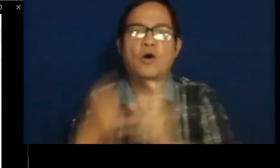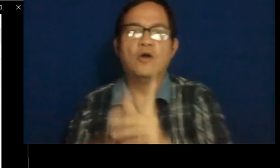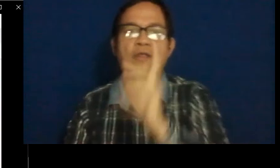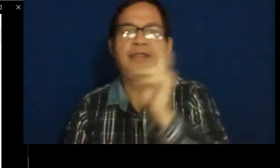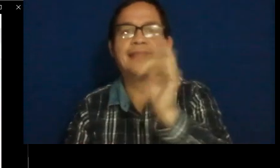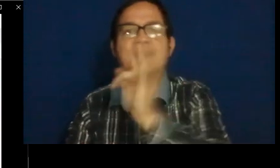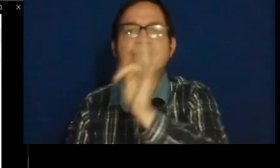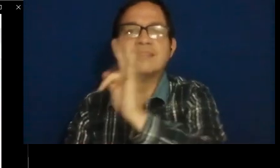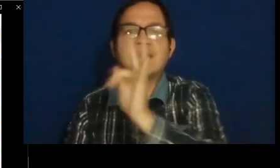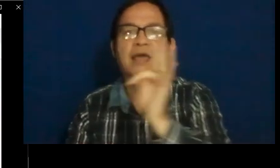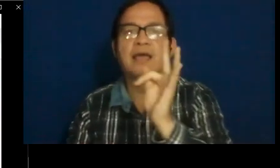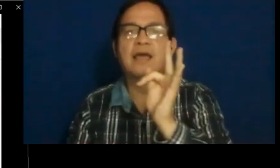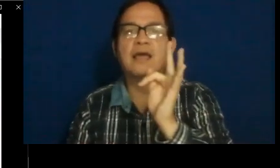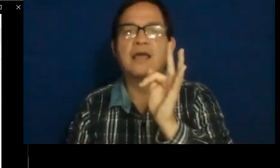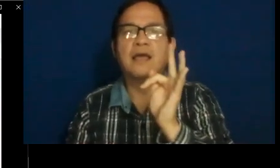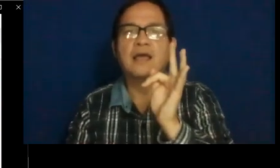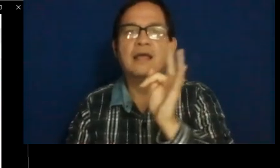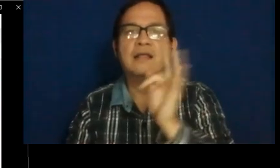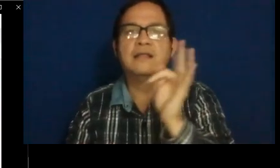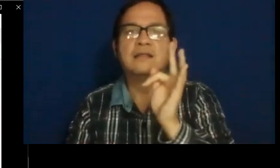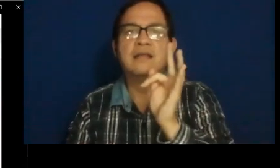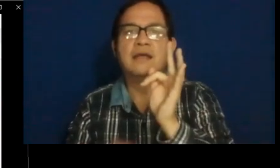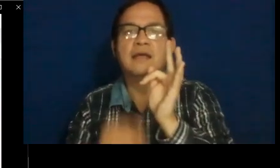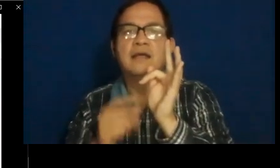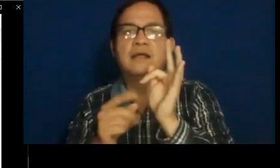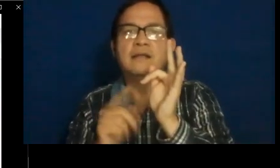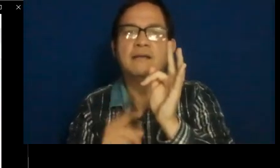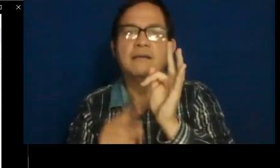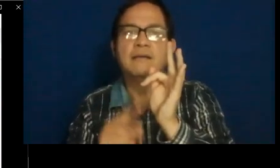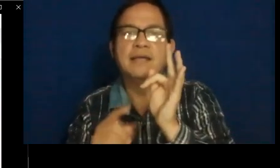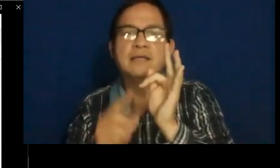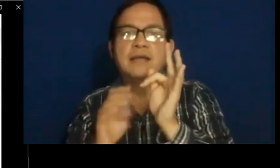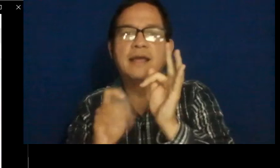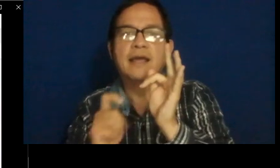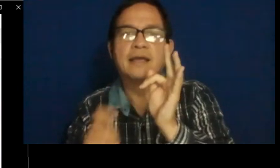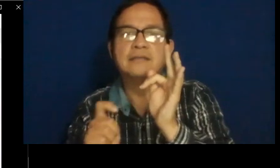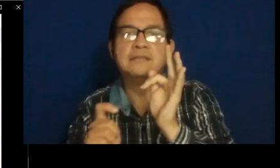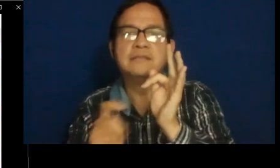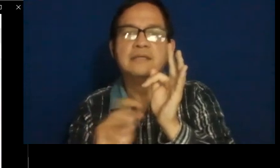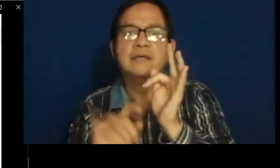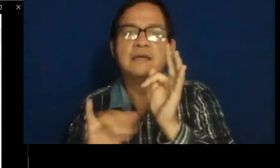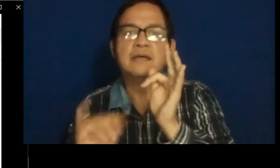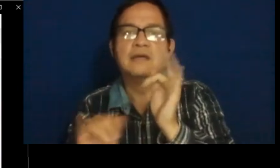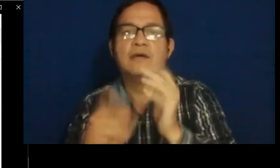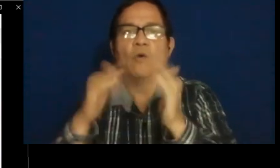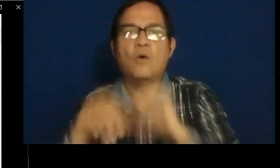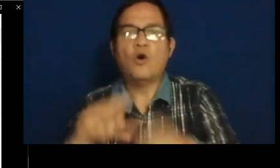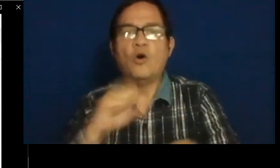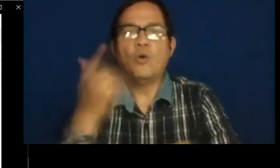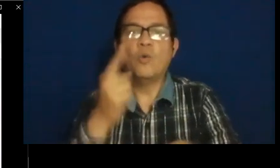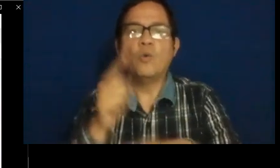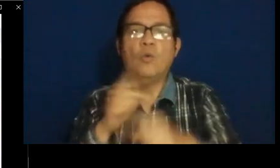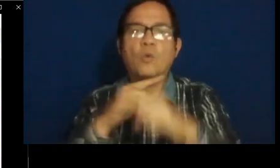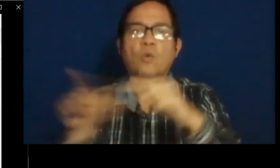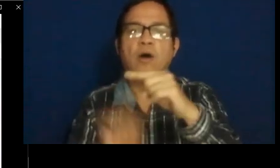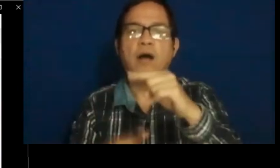que se va a denominar b sub x. Y aquí voy a tener otro coeficiente, otro valor, que va a ser un medio